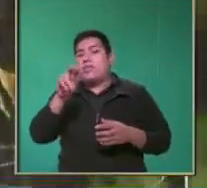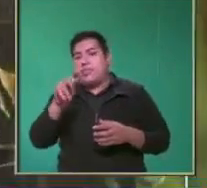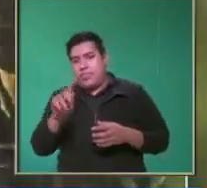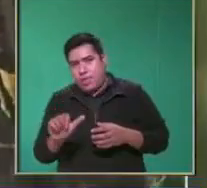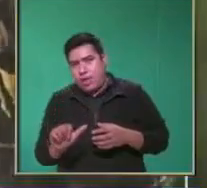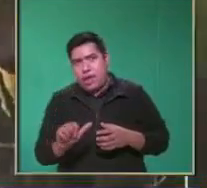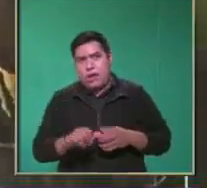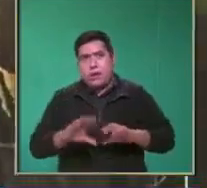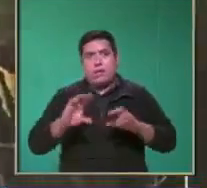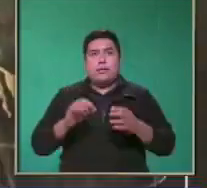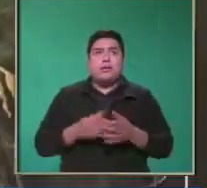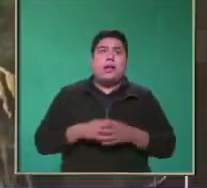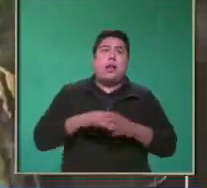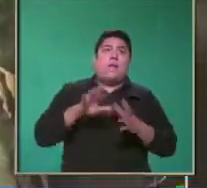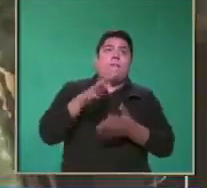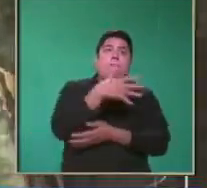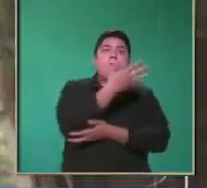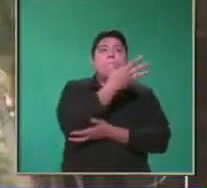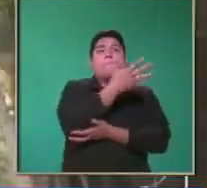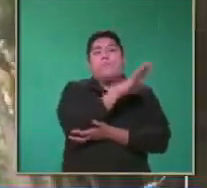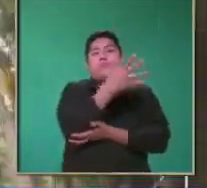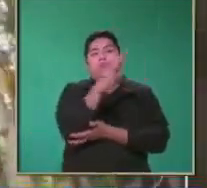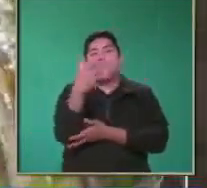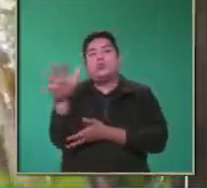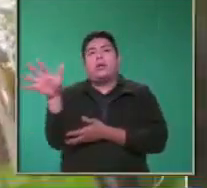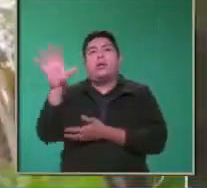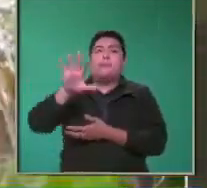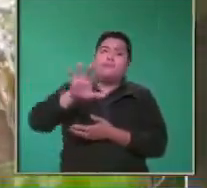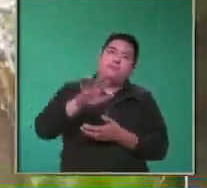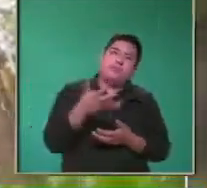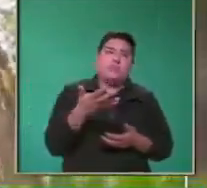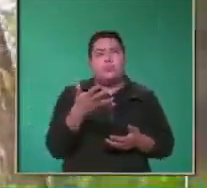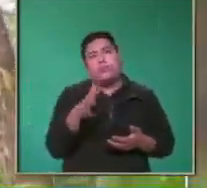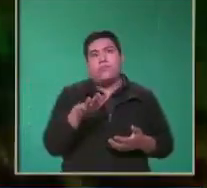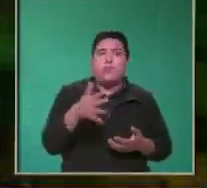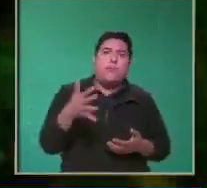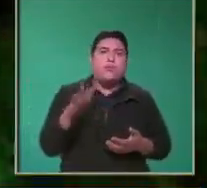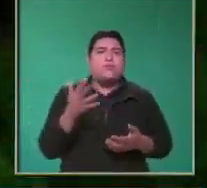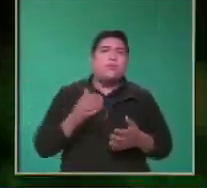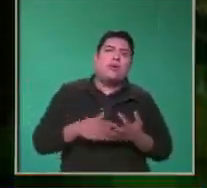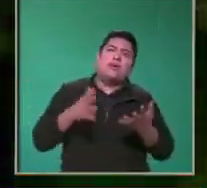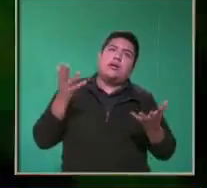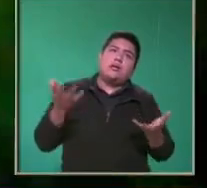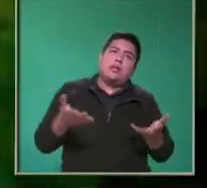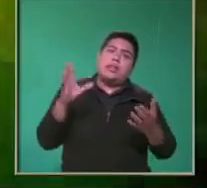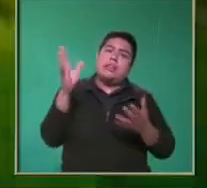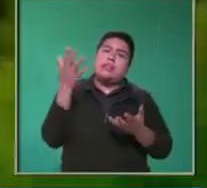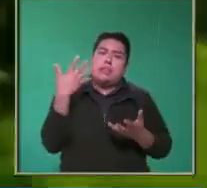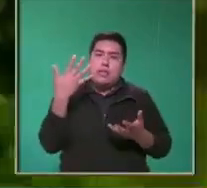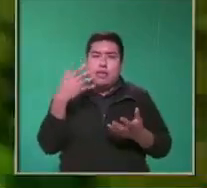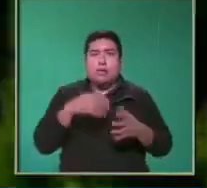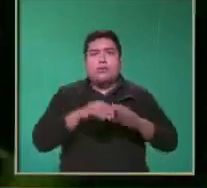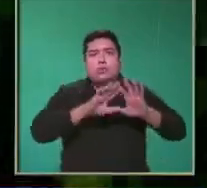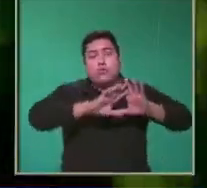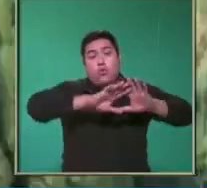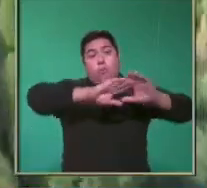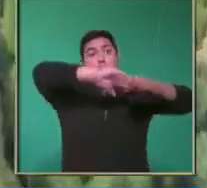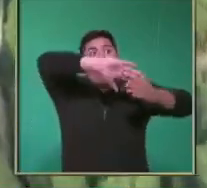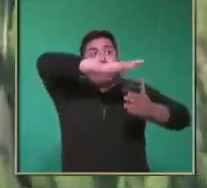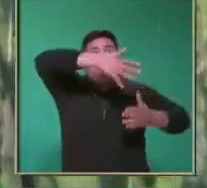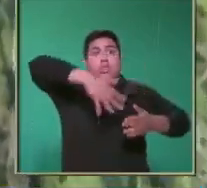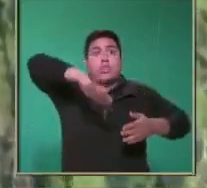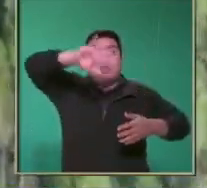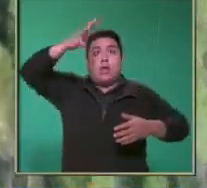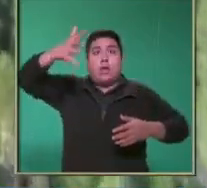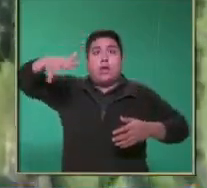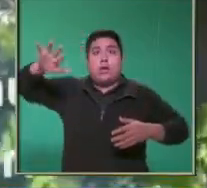El bosque templado se desarrolla en el clima templado subhúmedo. Se extiende en el relieve montañoso de